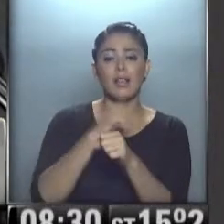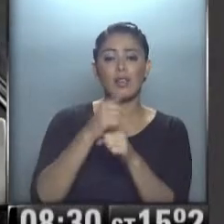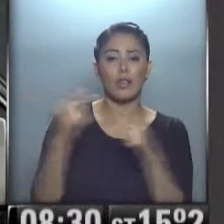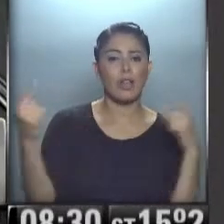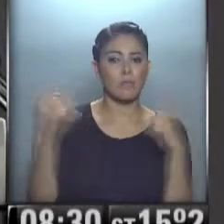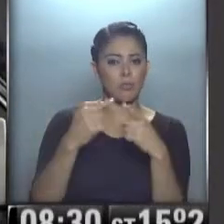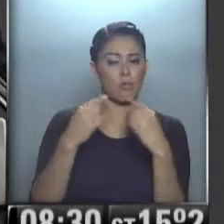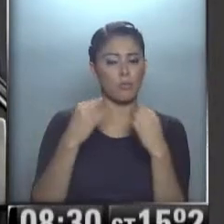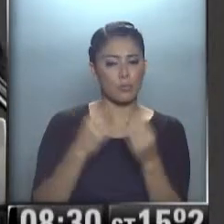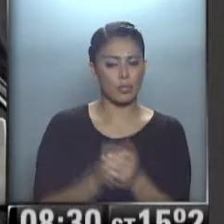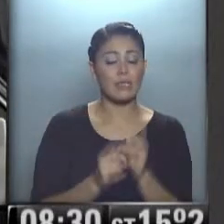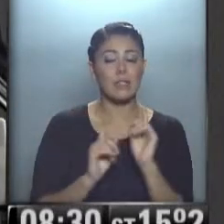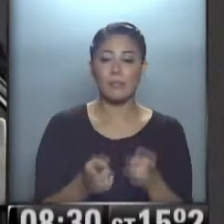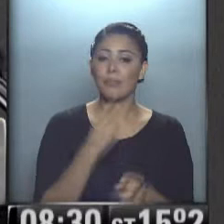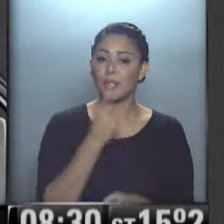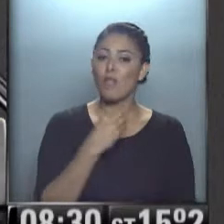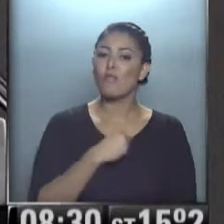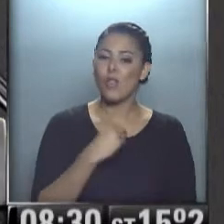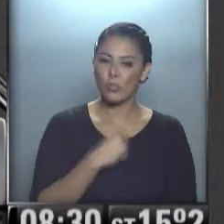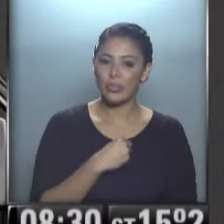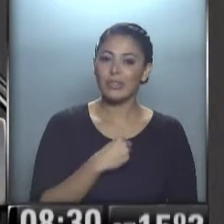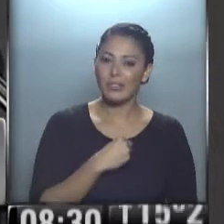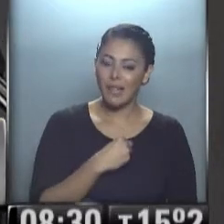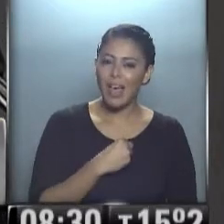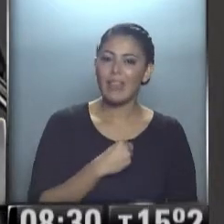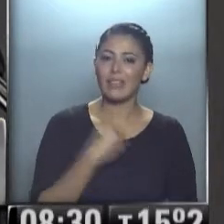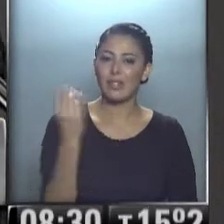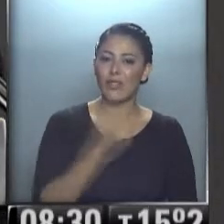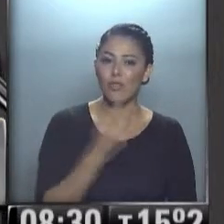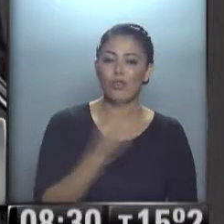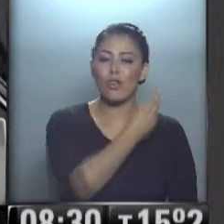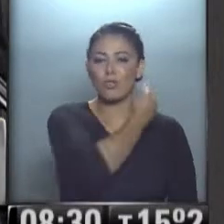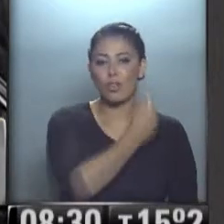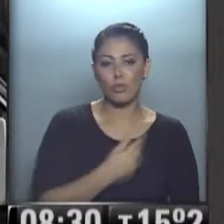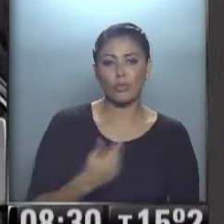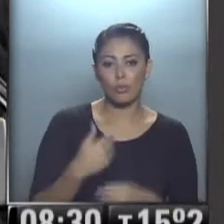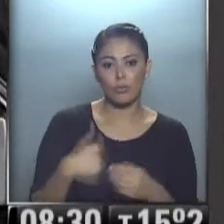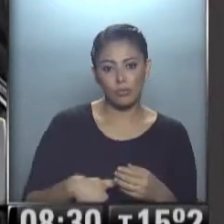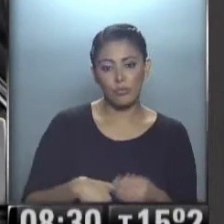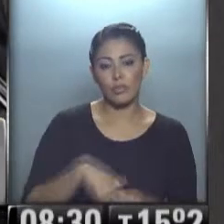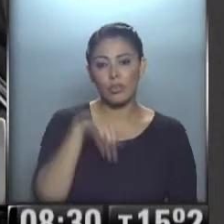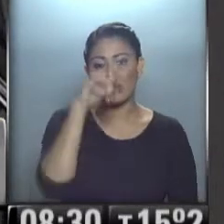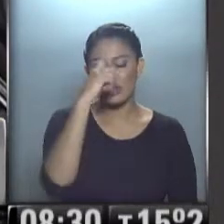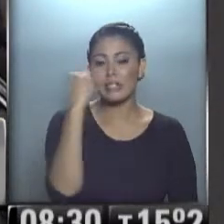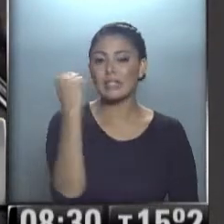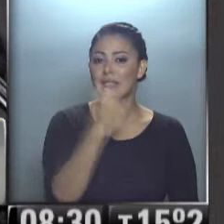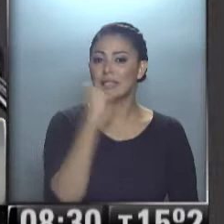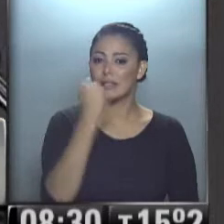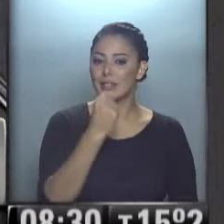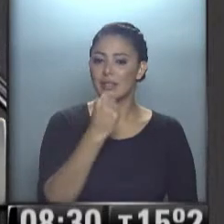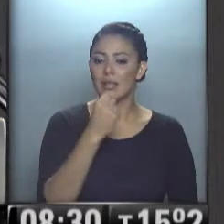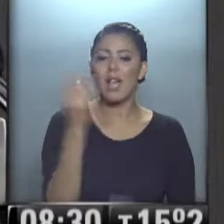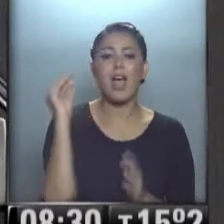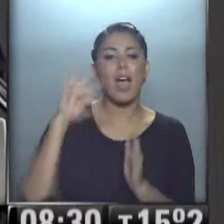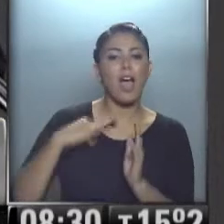las partes pero sí destacó la voluntad de negociación de ambas partes tanto del ejecutivo que resolvió no sacar el